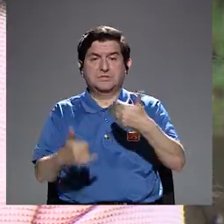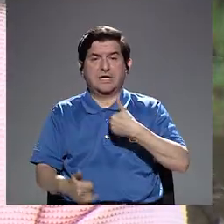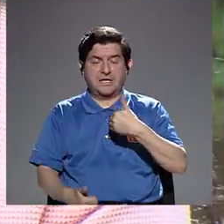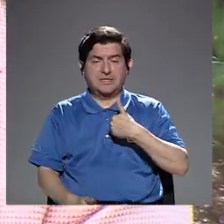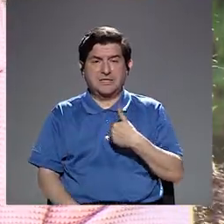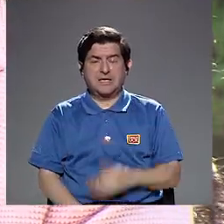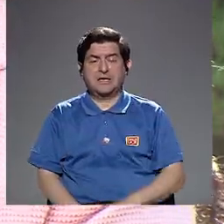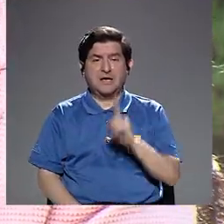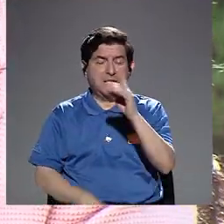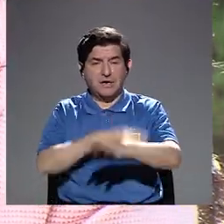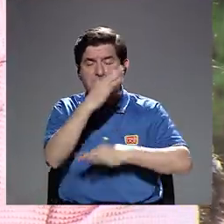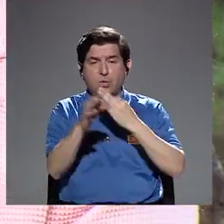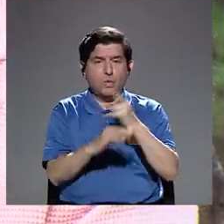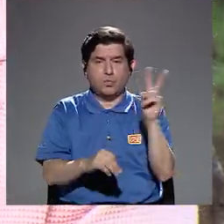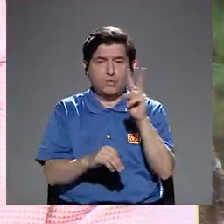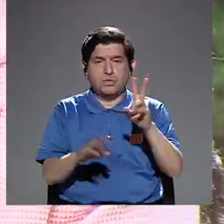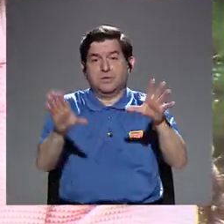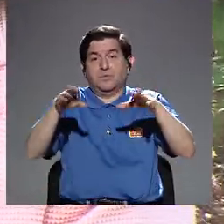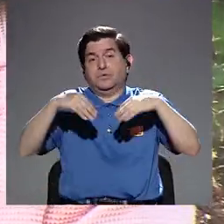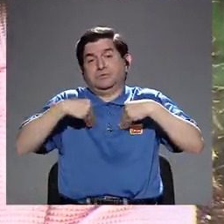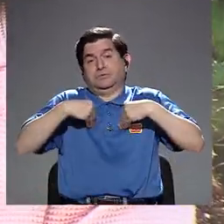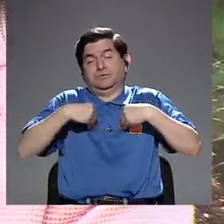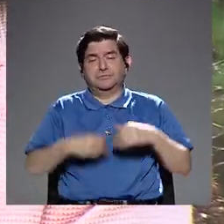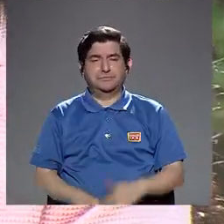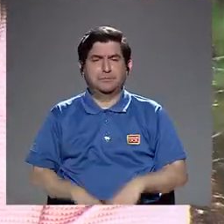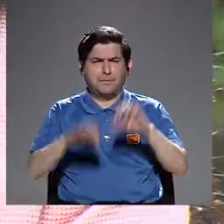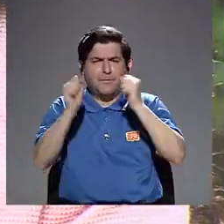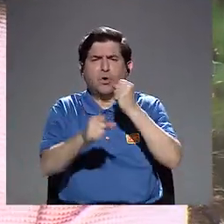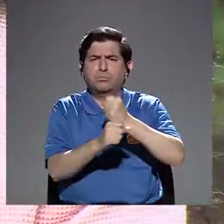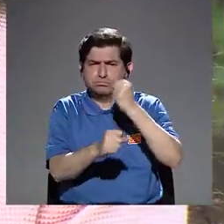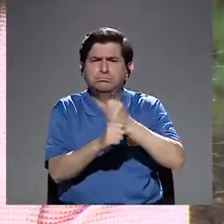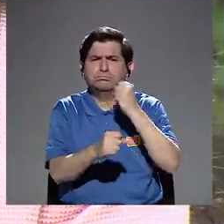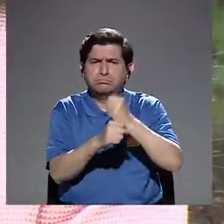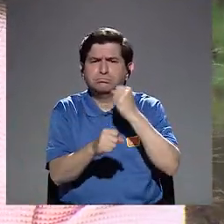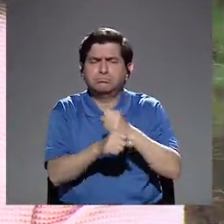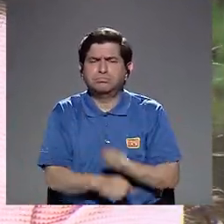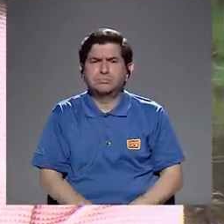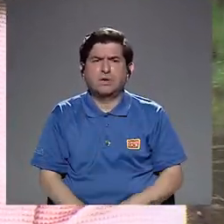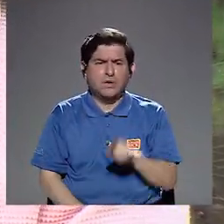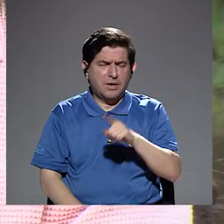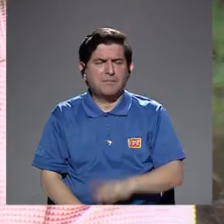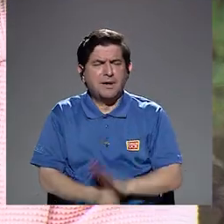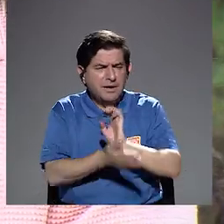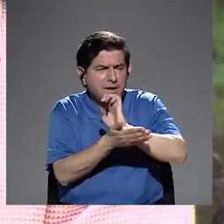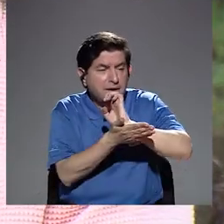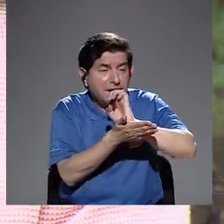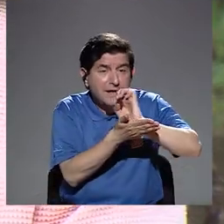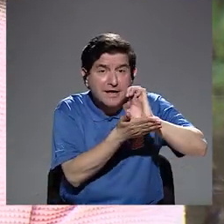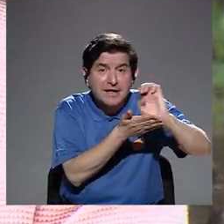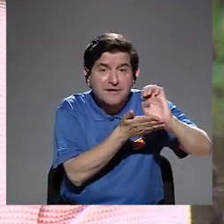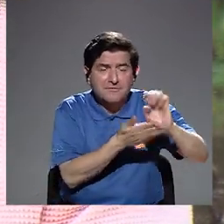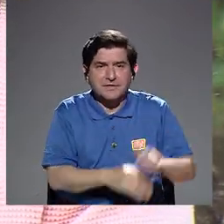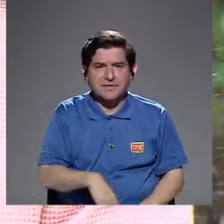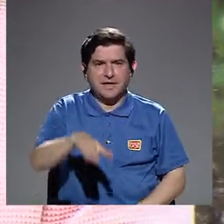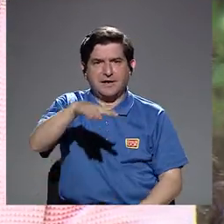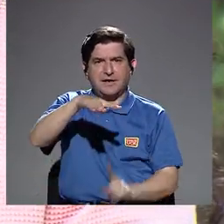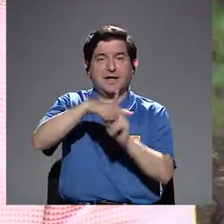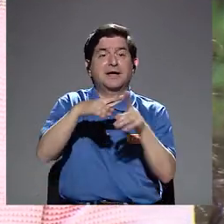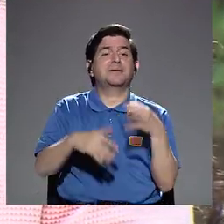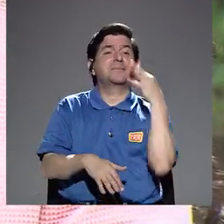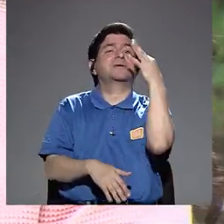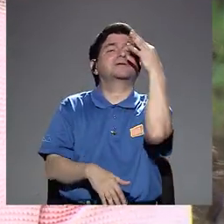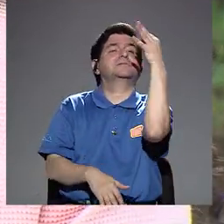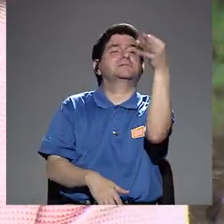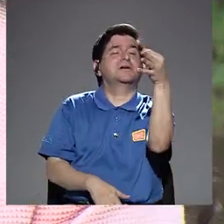uno de estos tipos del virus, eventualmente se puede trabajar mucho en esta línea de prevención para evitar llegar a que en un